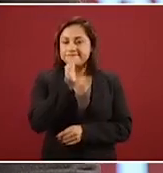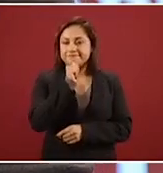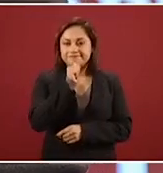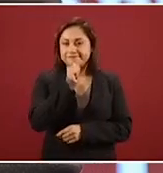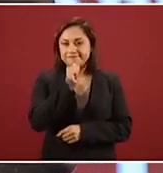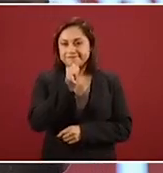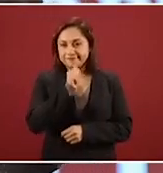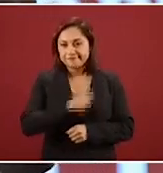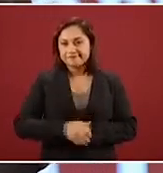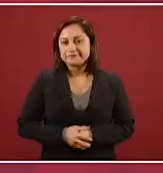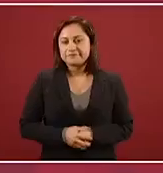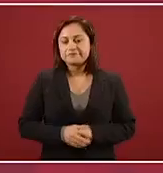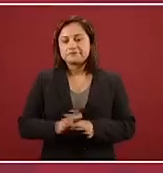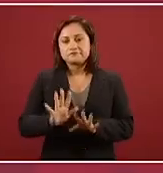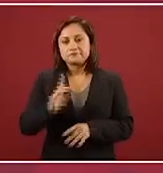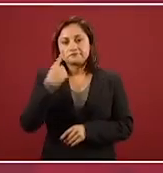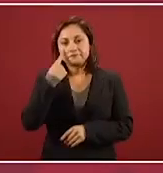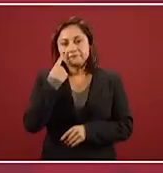Hasta hace poco